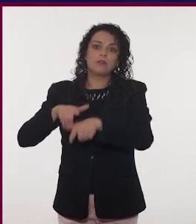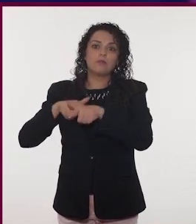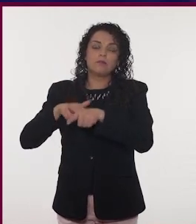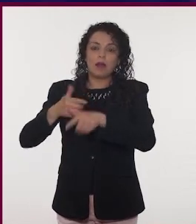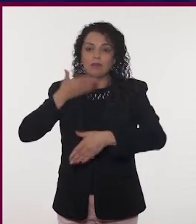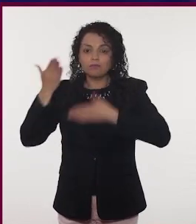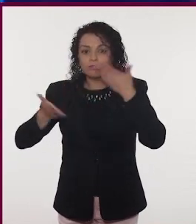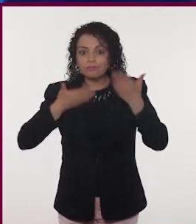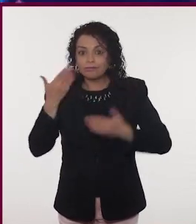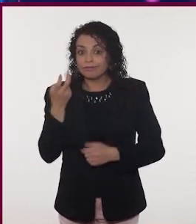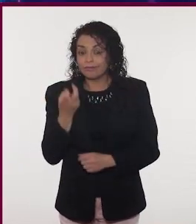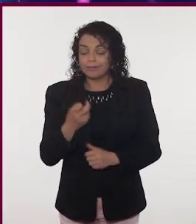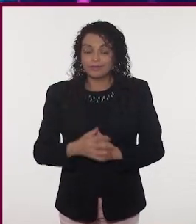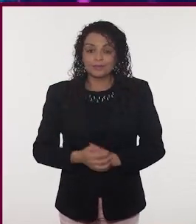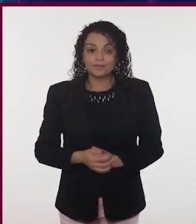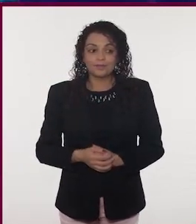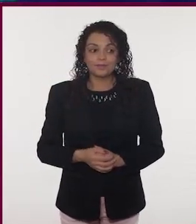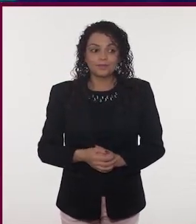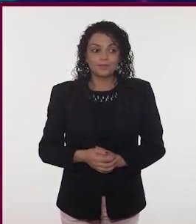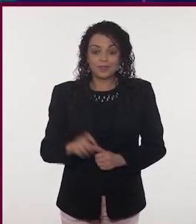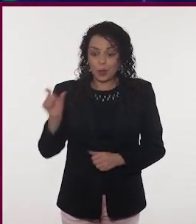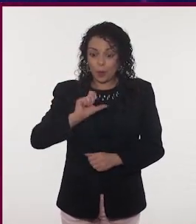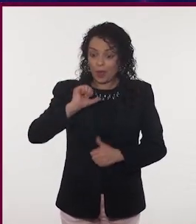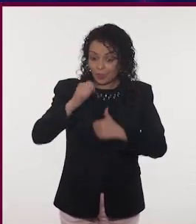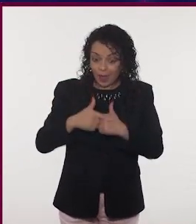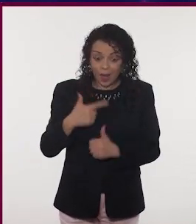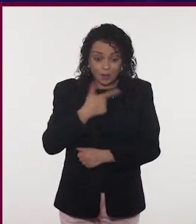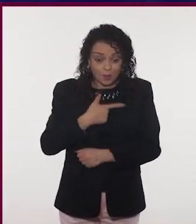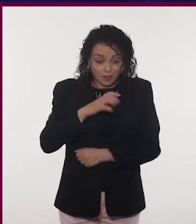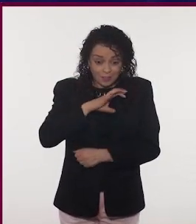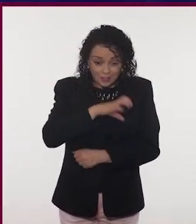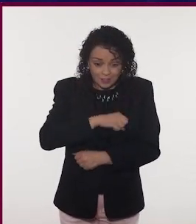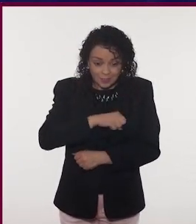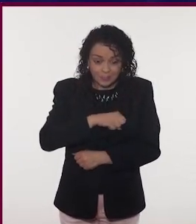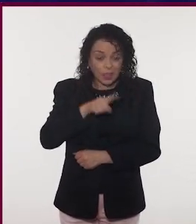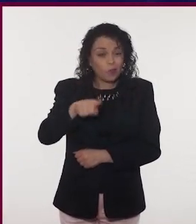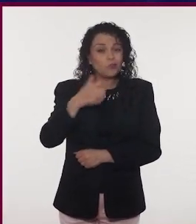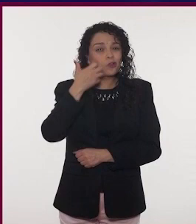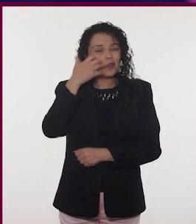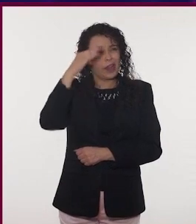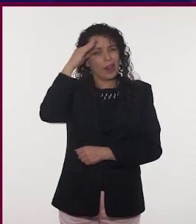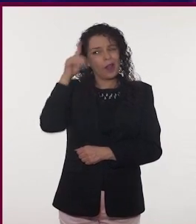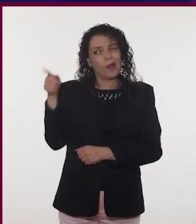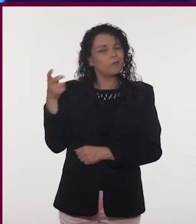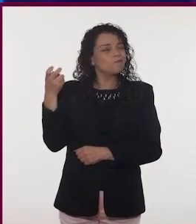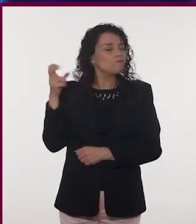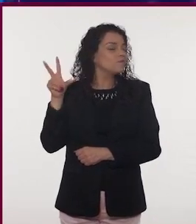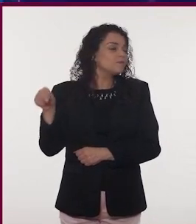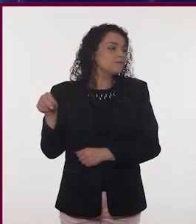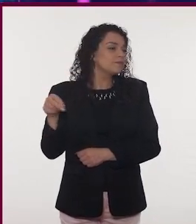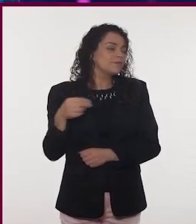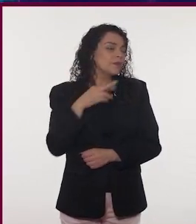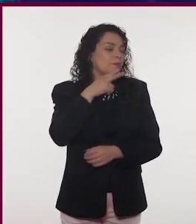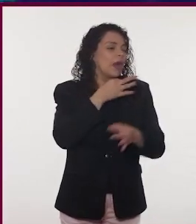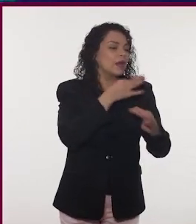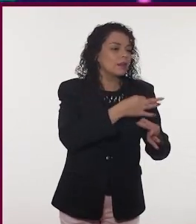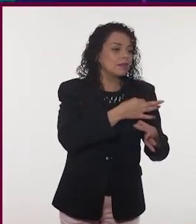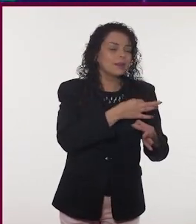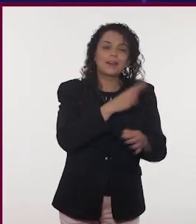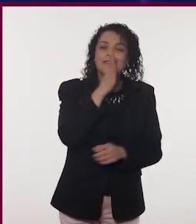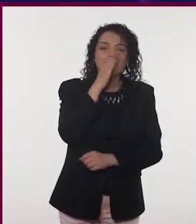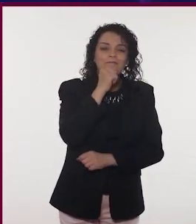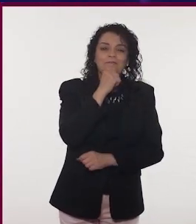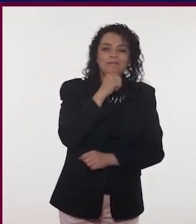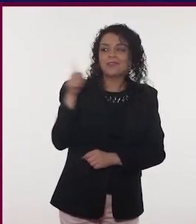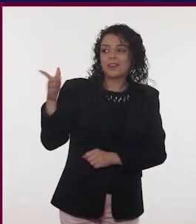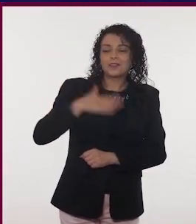así, pues creo que cuando algo te gusta, por más que te quieras engañar a ti mismo, no lo vas a lograr, ¿no?